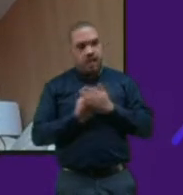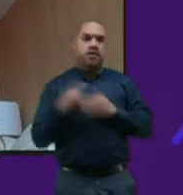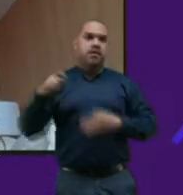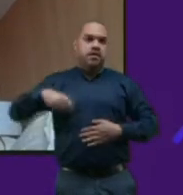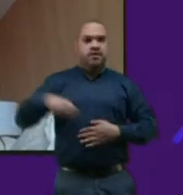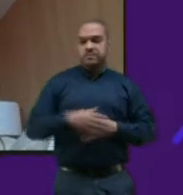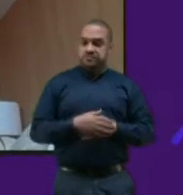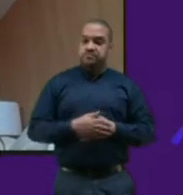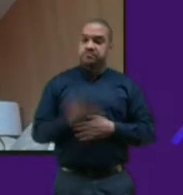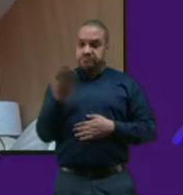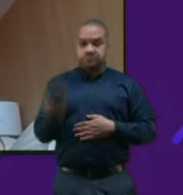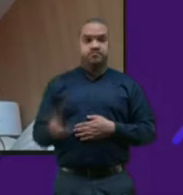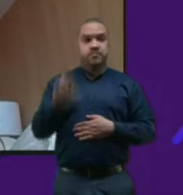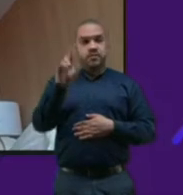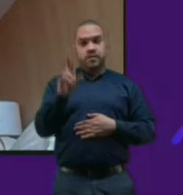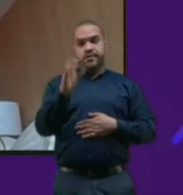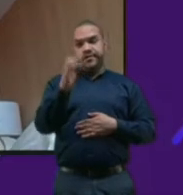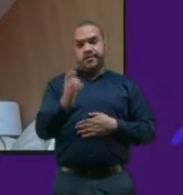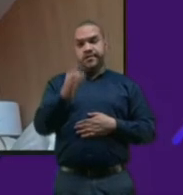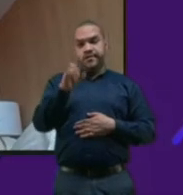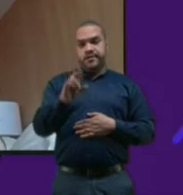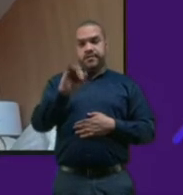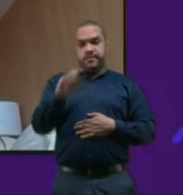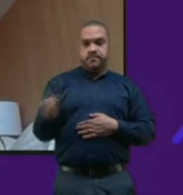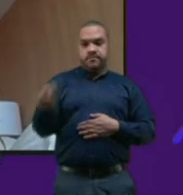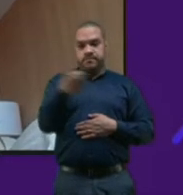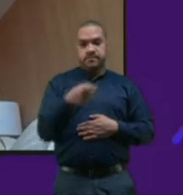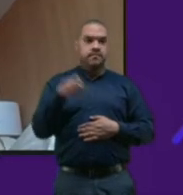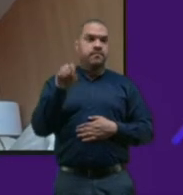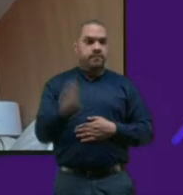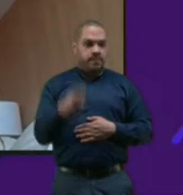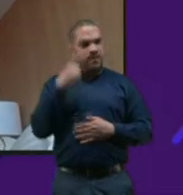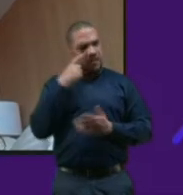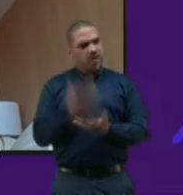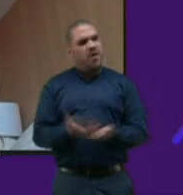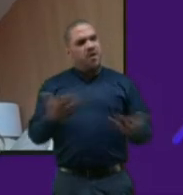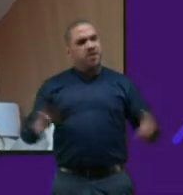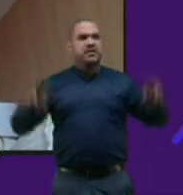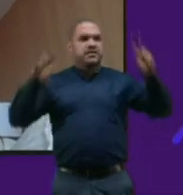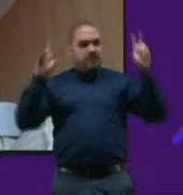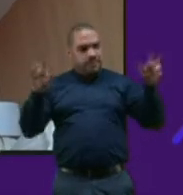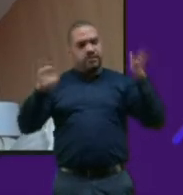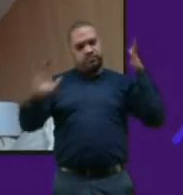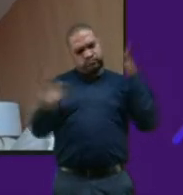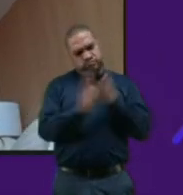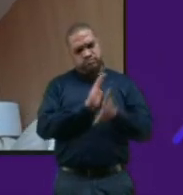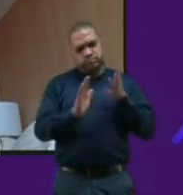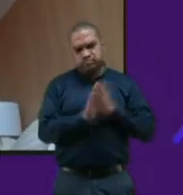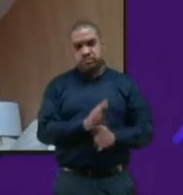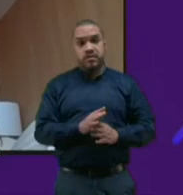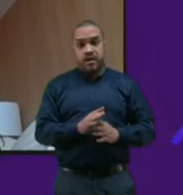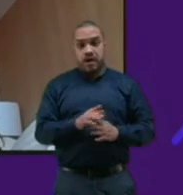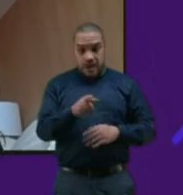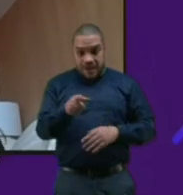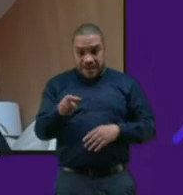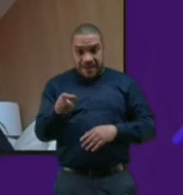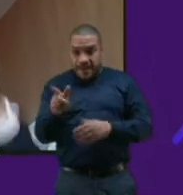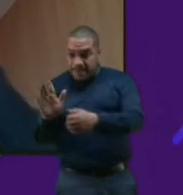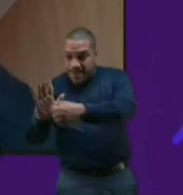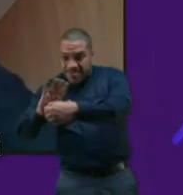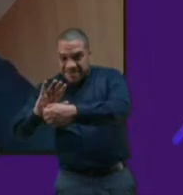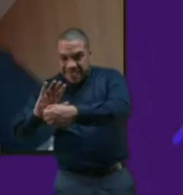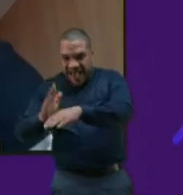Rodrigo, bueno, tenemos mucho que hablar con Rodrigo porque además le pasaron muchas cosas positivas en pandemia o antecitos de la